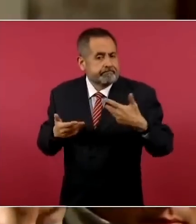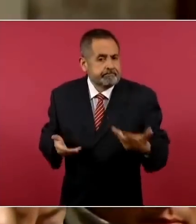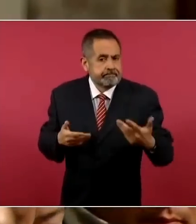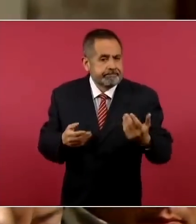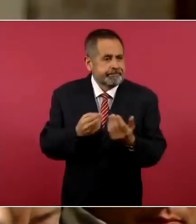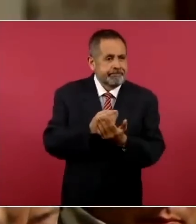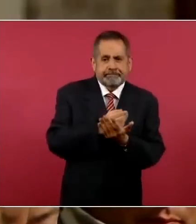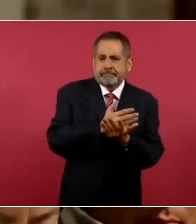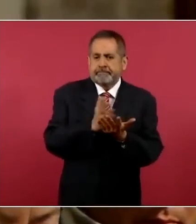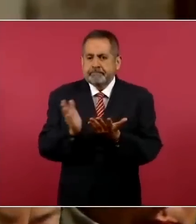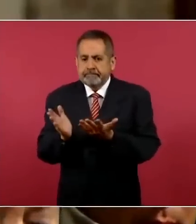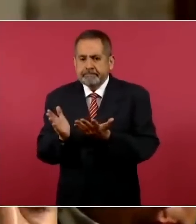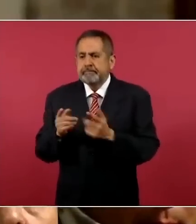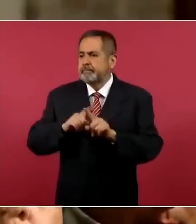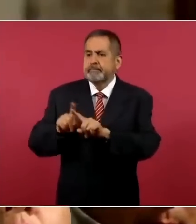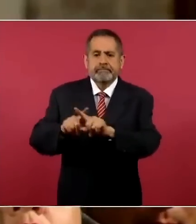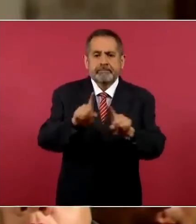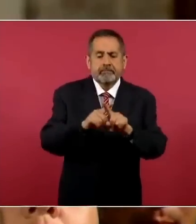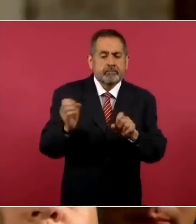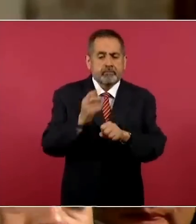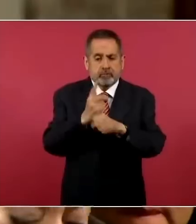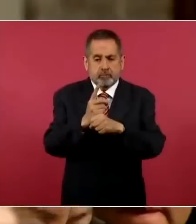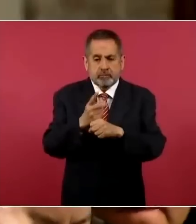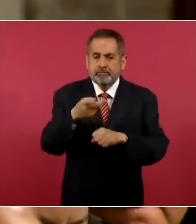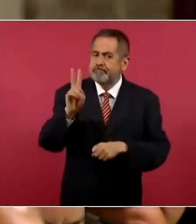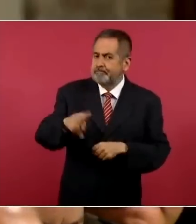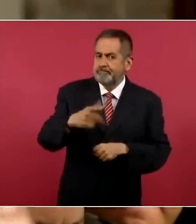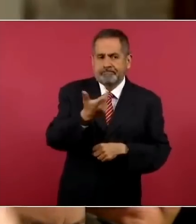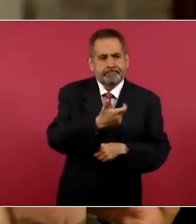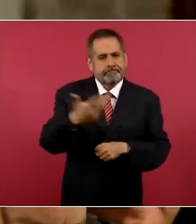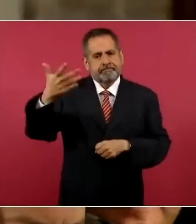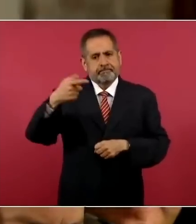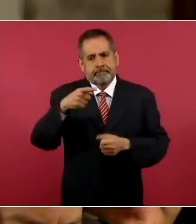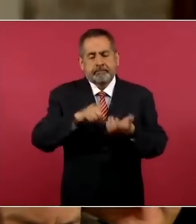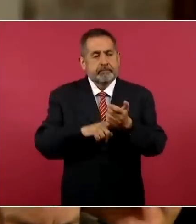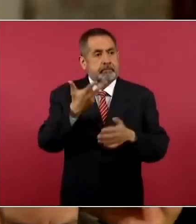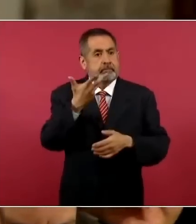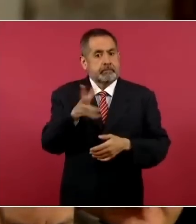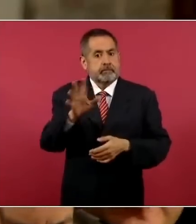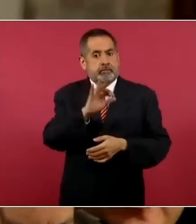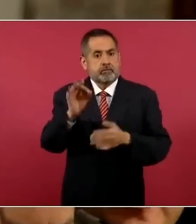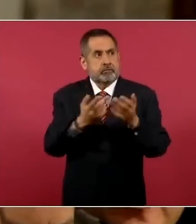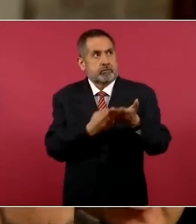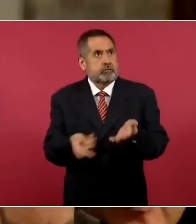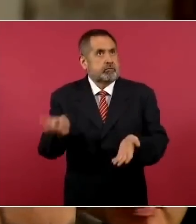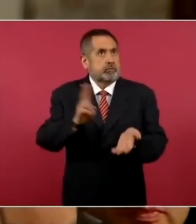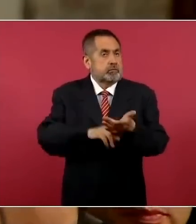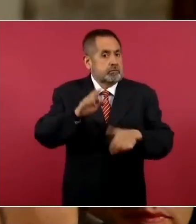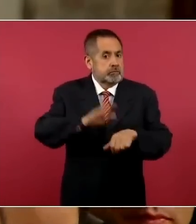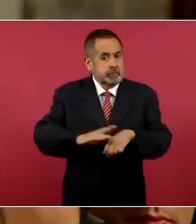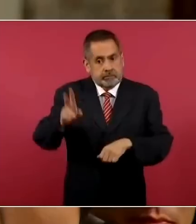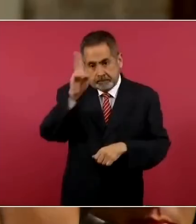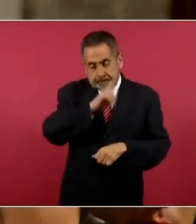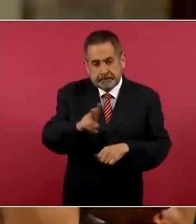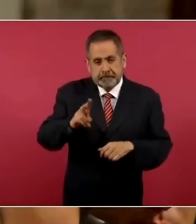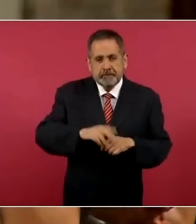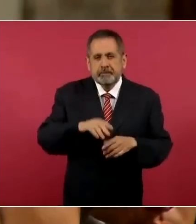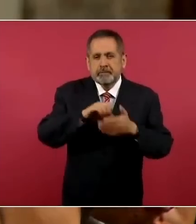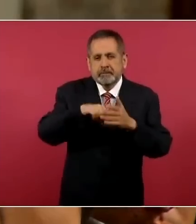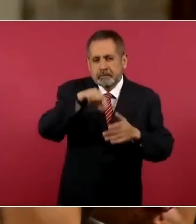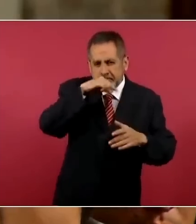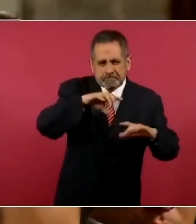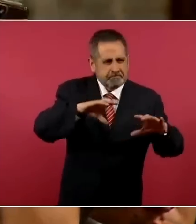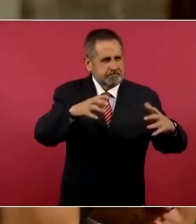abanico de posibilidades. Lo cierto es que los precios están muy caros, son hasta 10 veces más que el año pasado, presidente. Pavos que, bueno, y